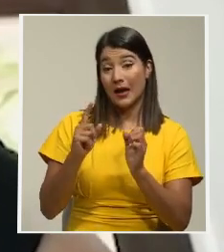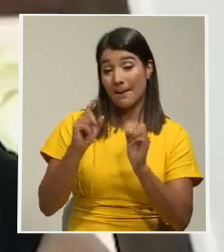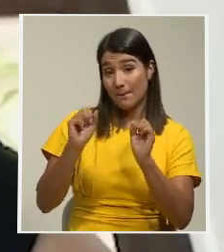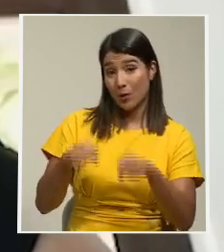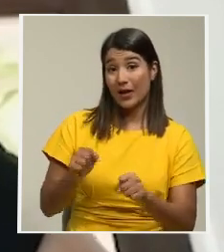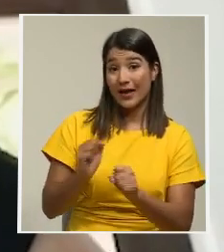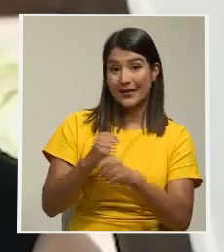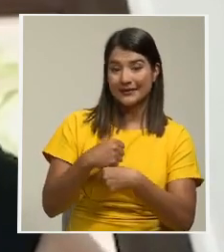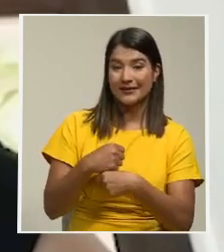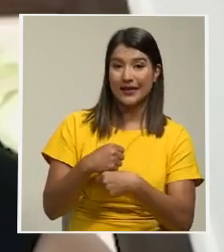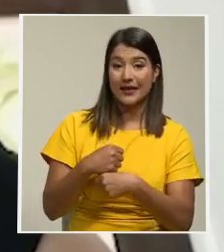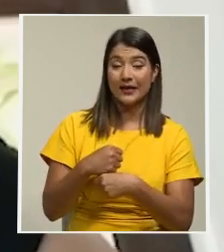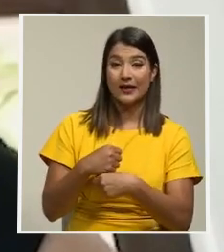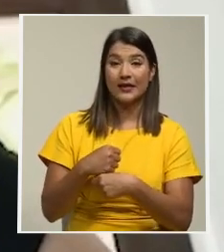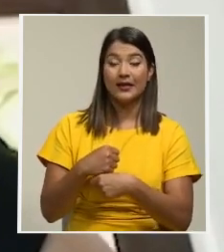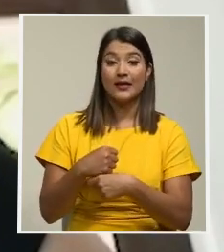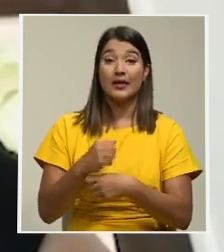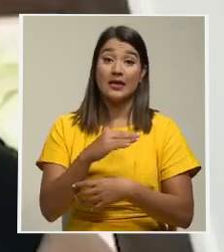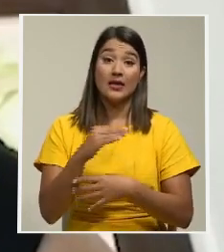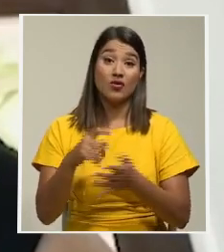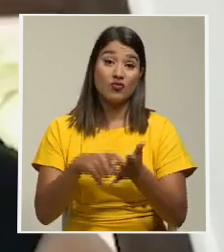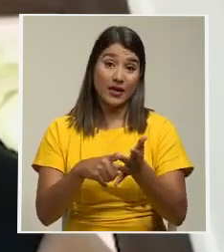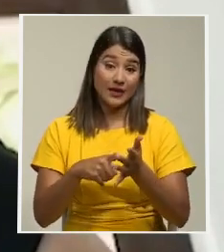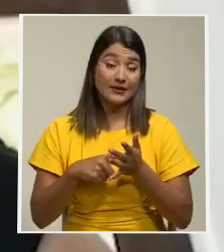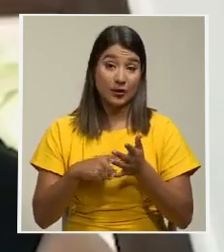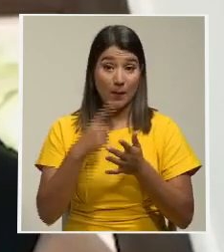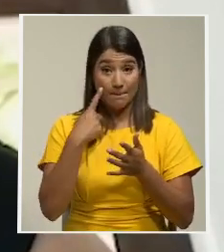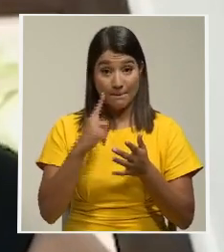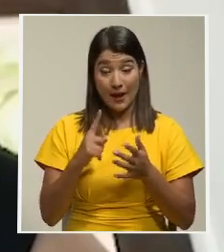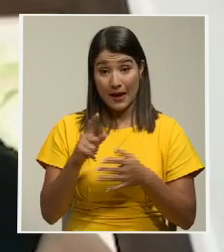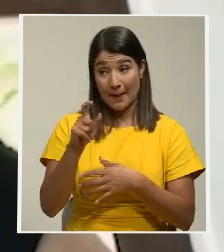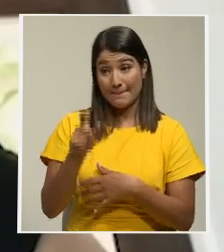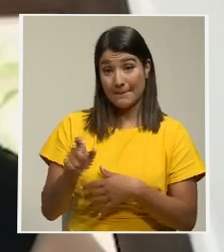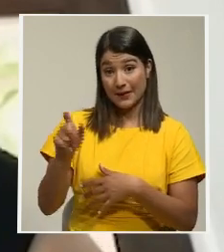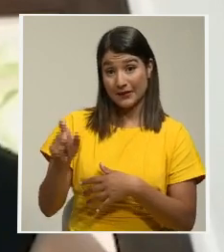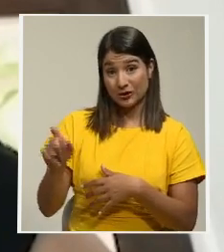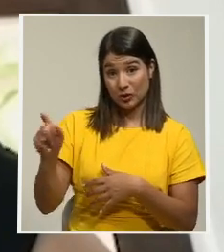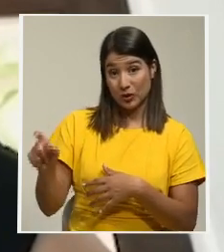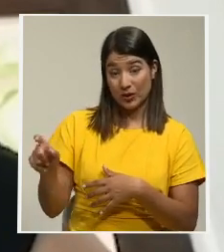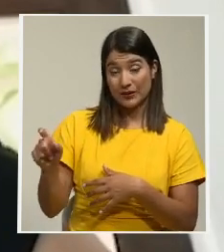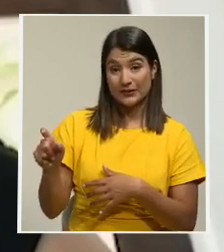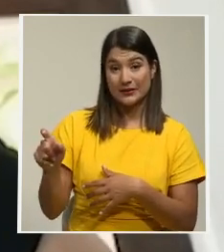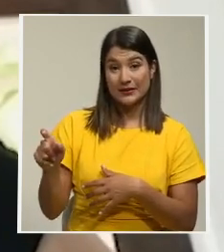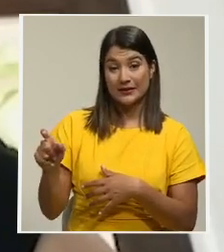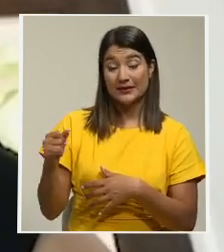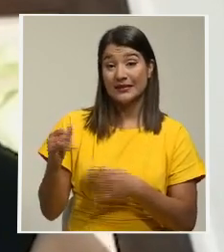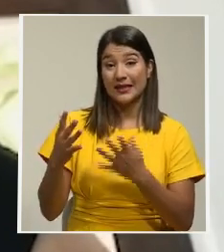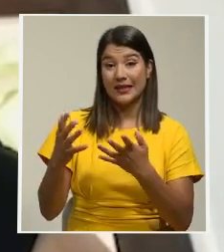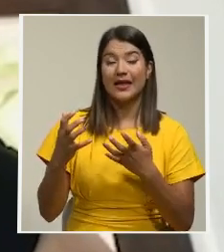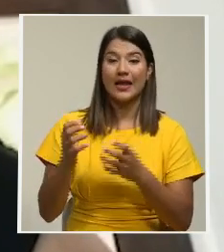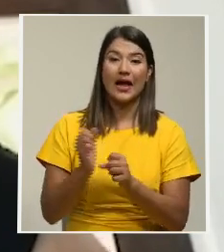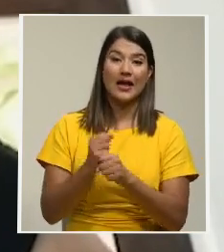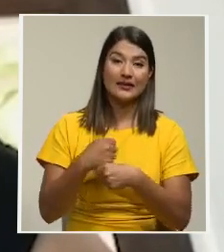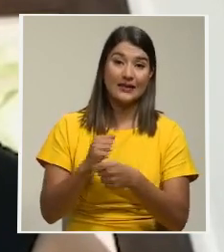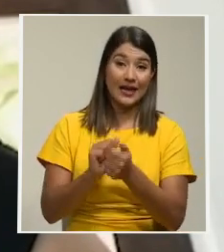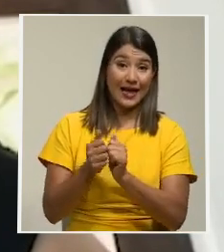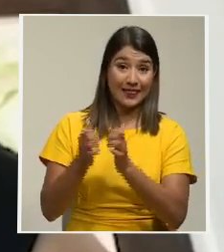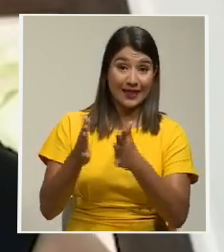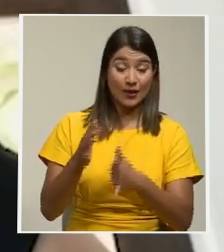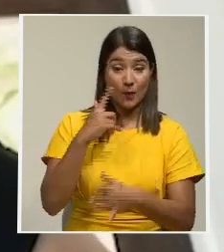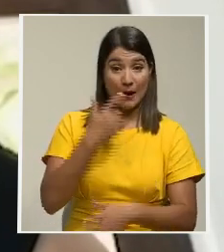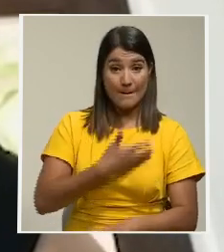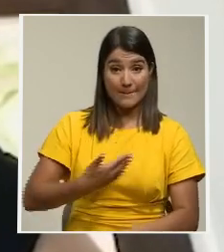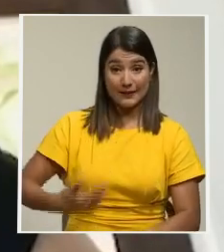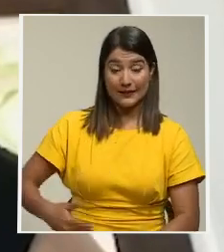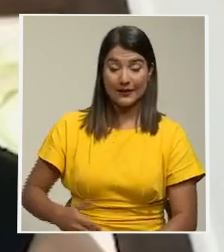realizar la convención, si es que hay, y los requisitos para las personas que aspiren a ser candidatas a la presidencia